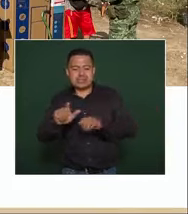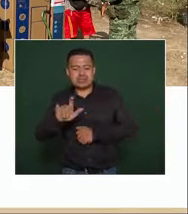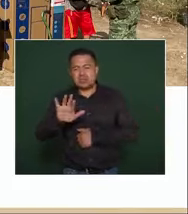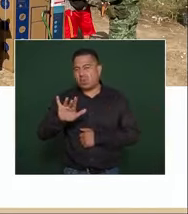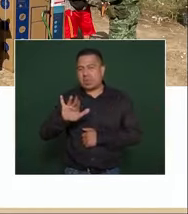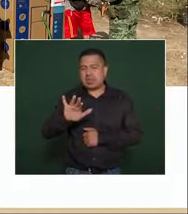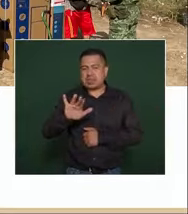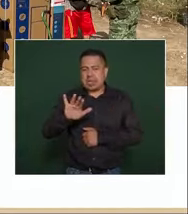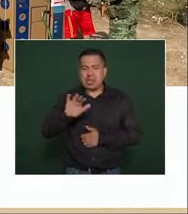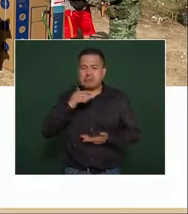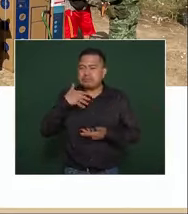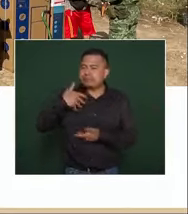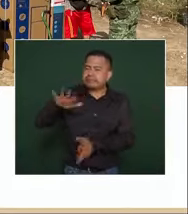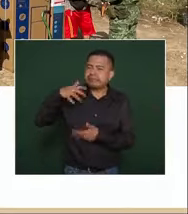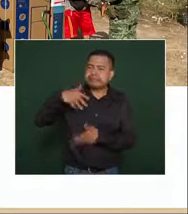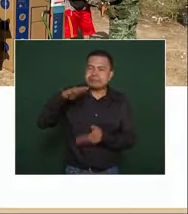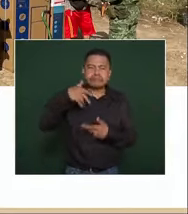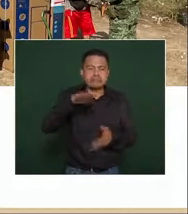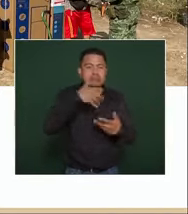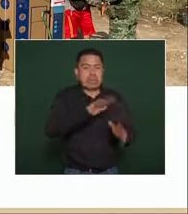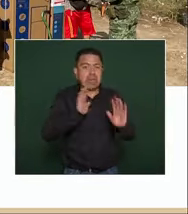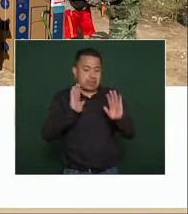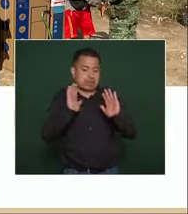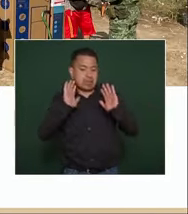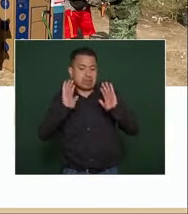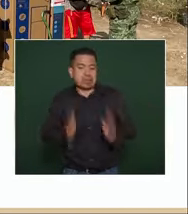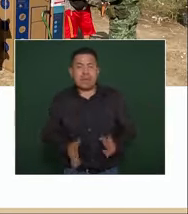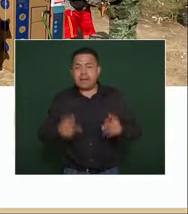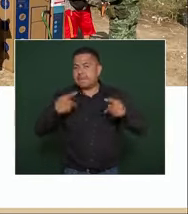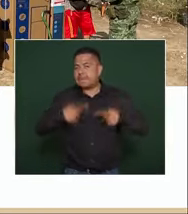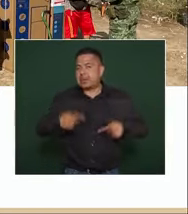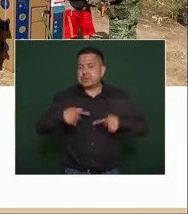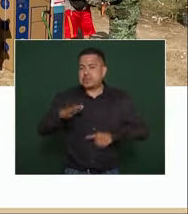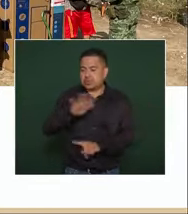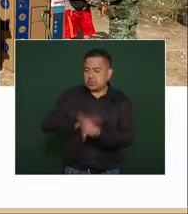190.750 paquetes ya que han llegado a la población.